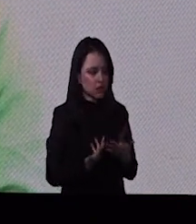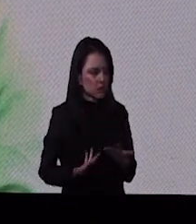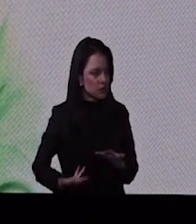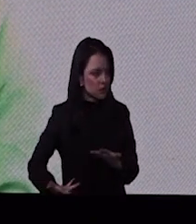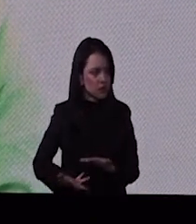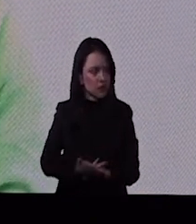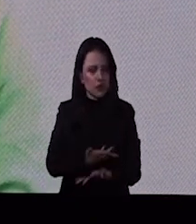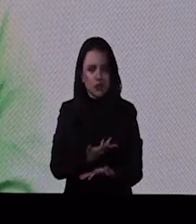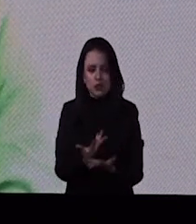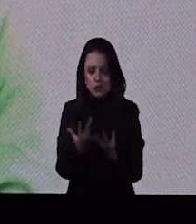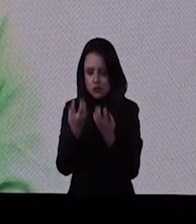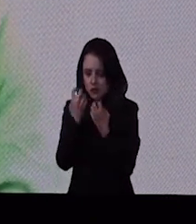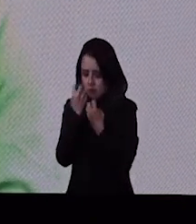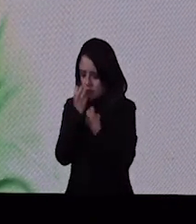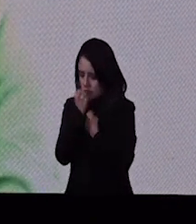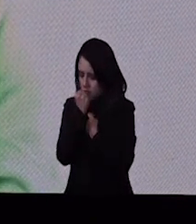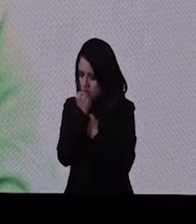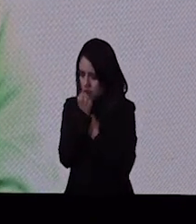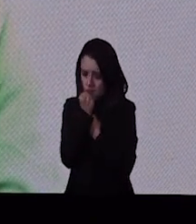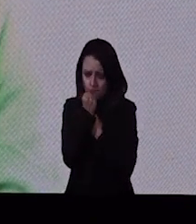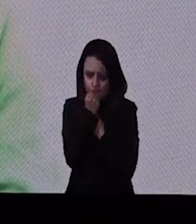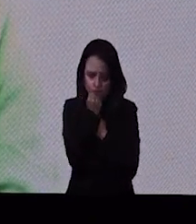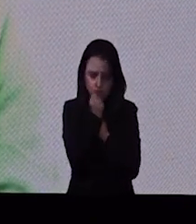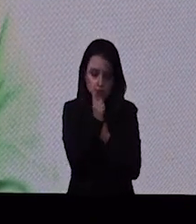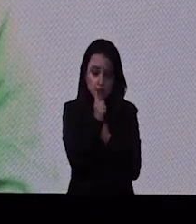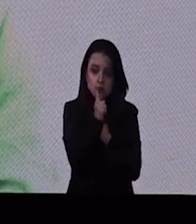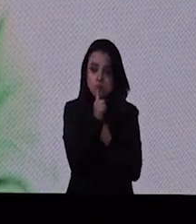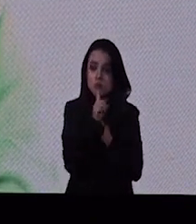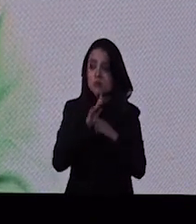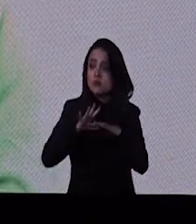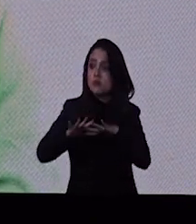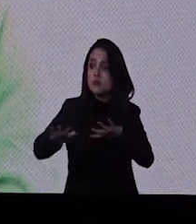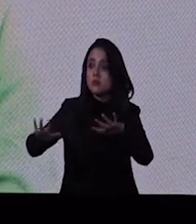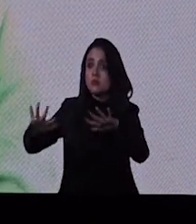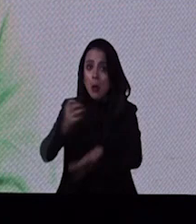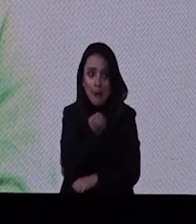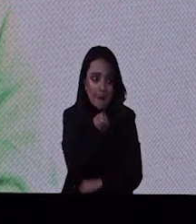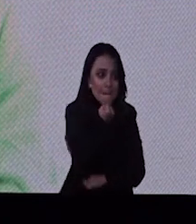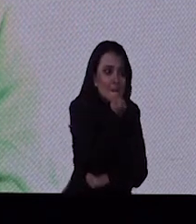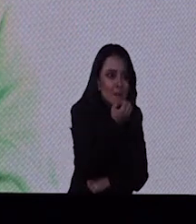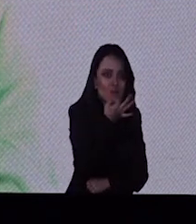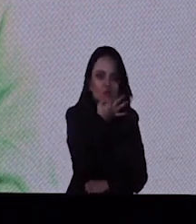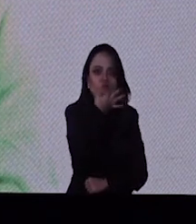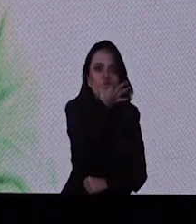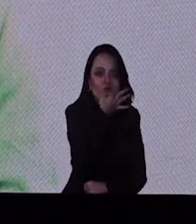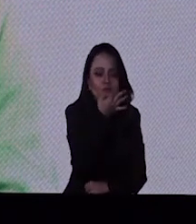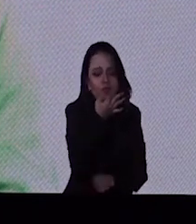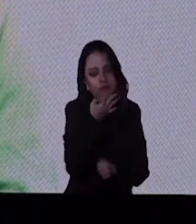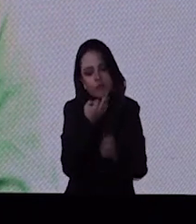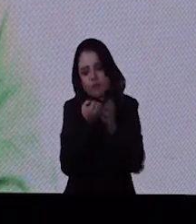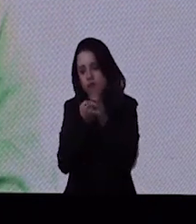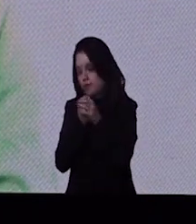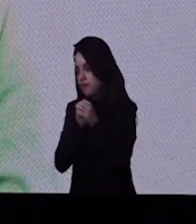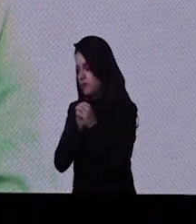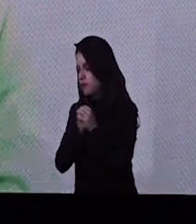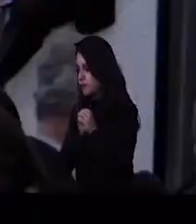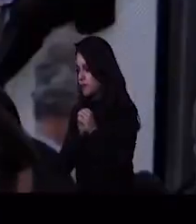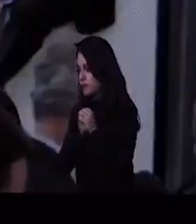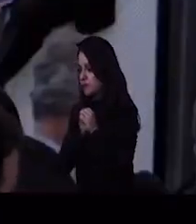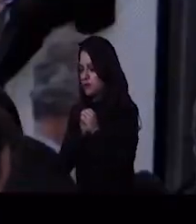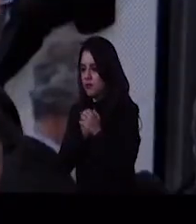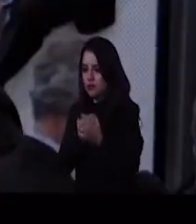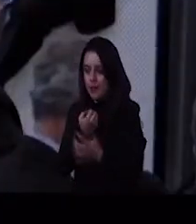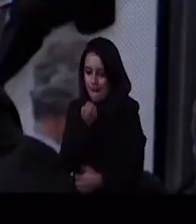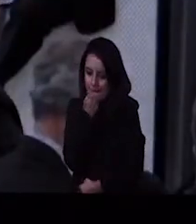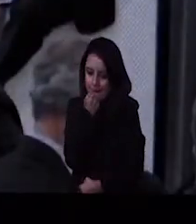tragedia, ese dolor era muy silencioso, porque nadie denunciaba, porque nadie decía, porque nadie